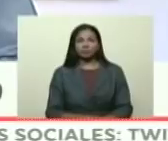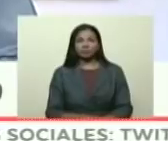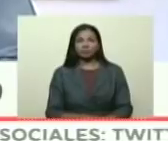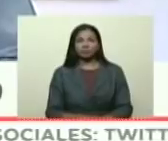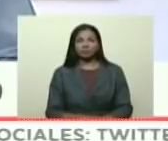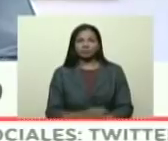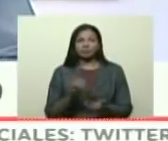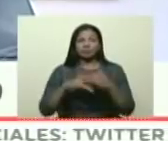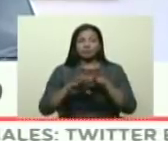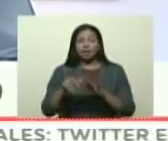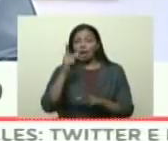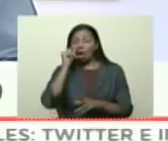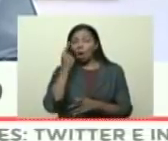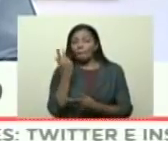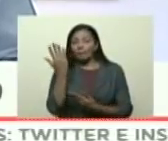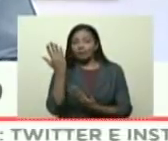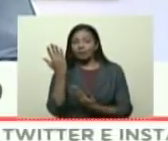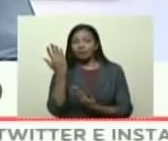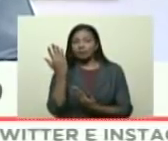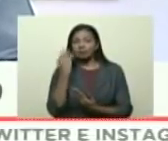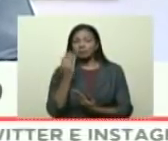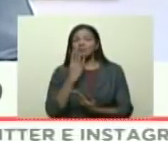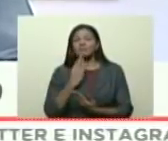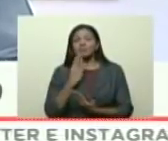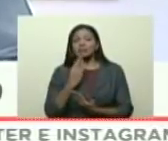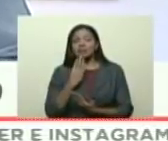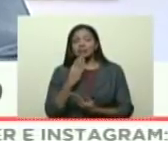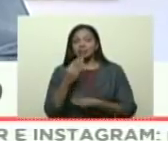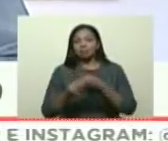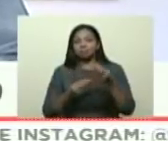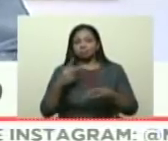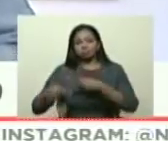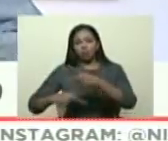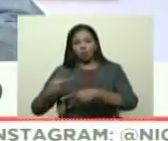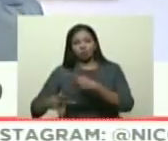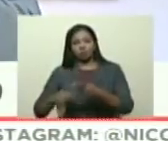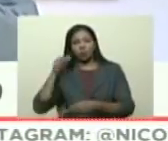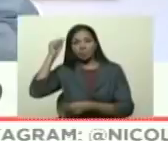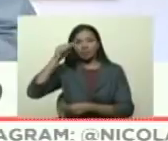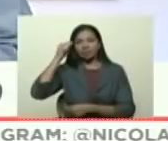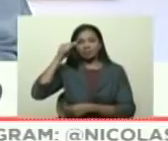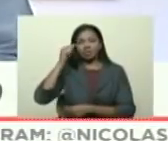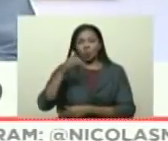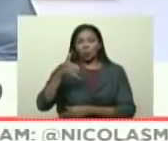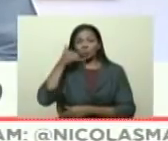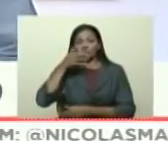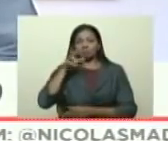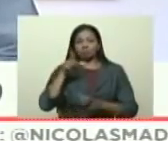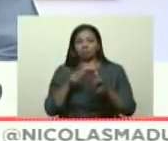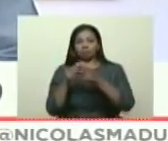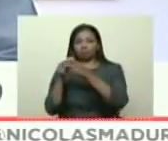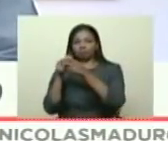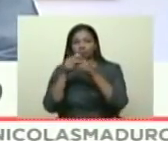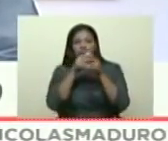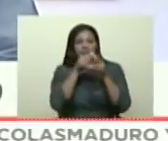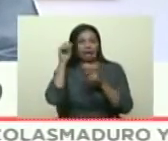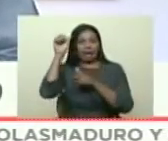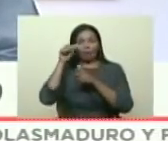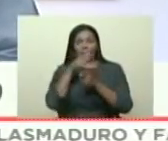Intervención de Edsel Sierra Alta con su experiencia de producción cinematográfica con un teléfono celular que lo llevó